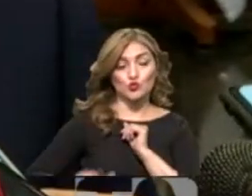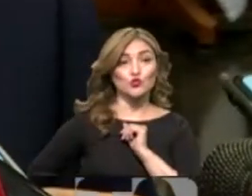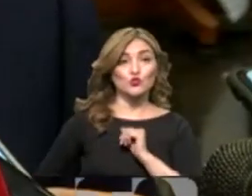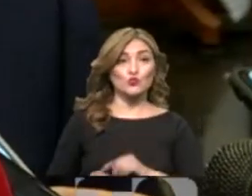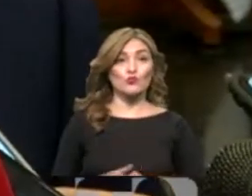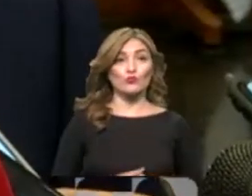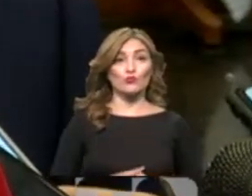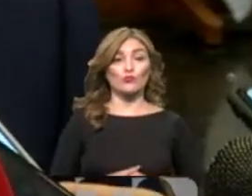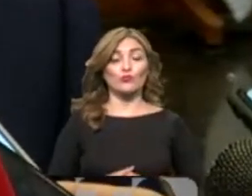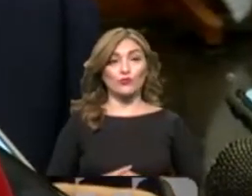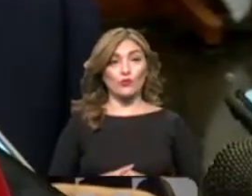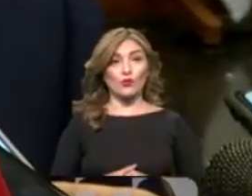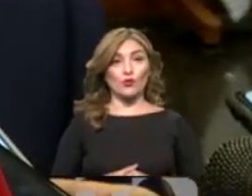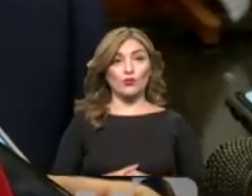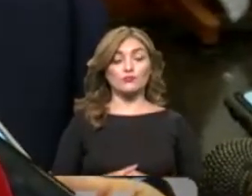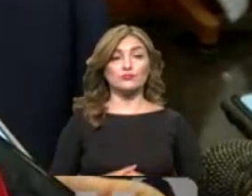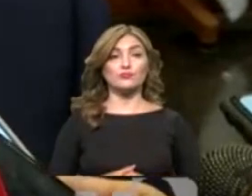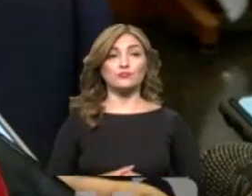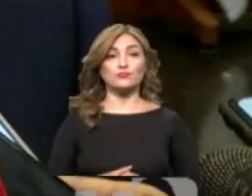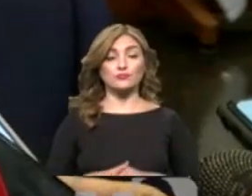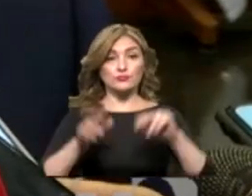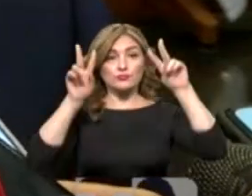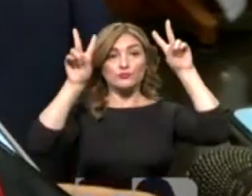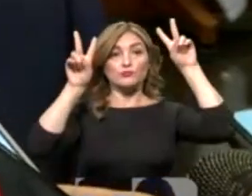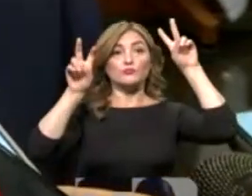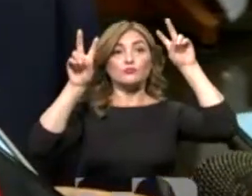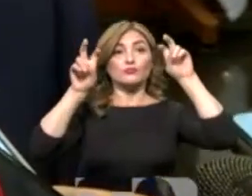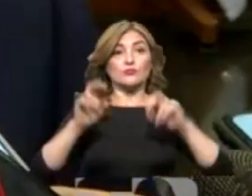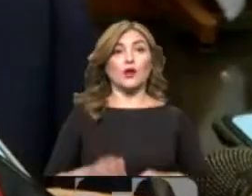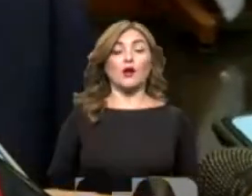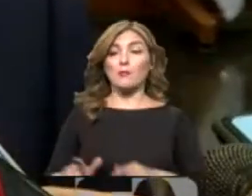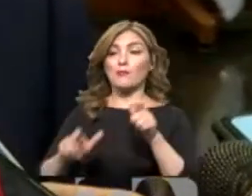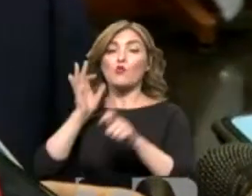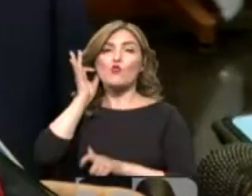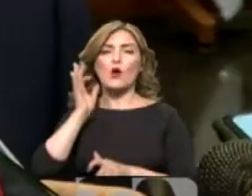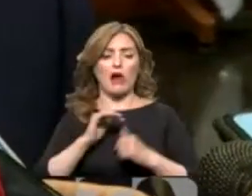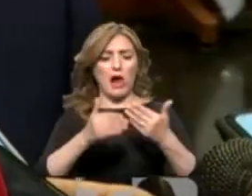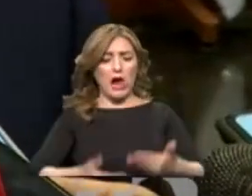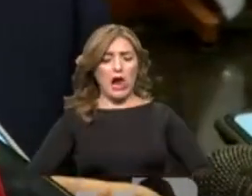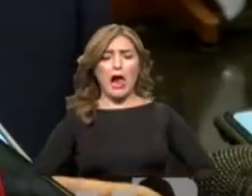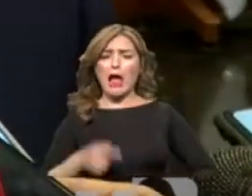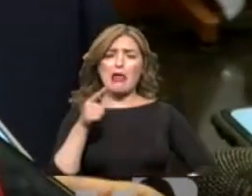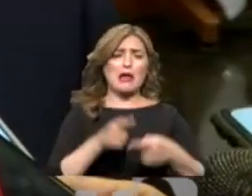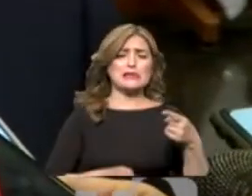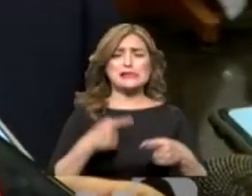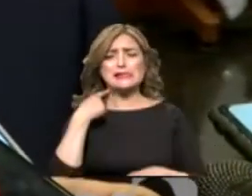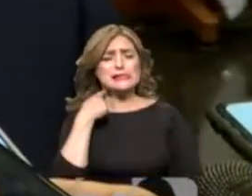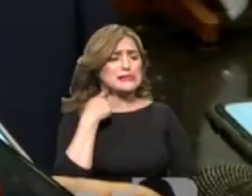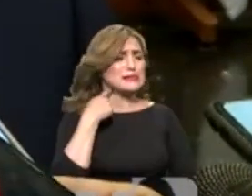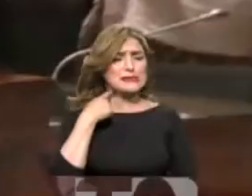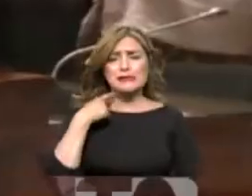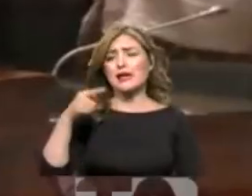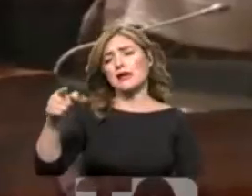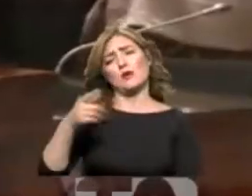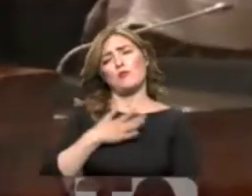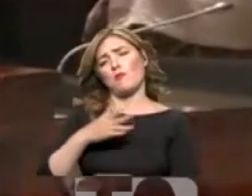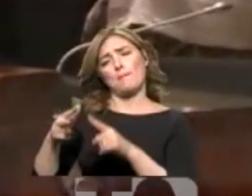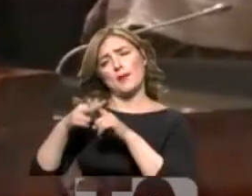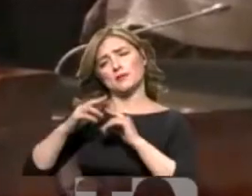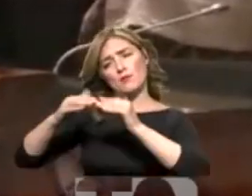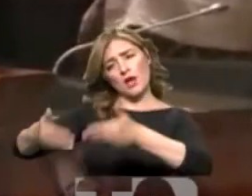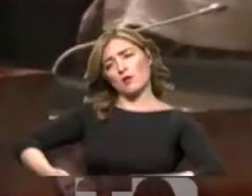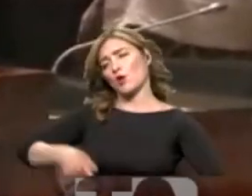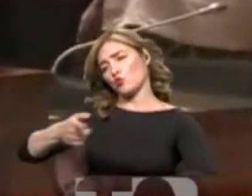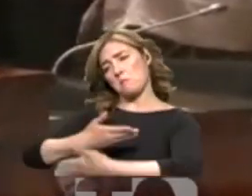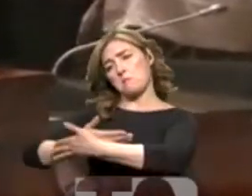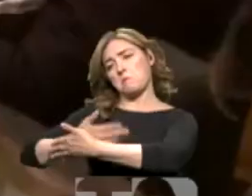tal vez por temas, por ejemplo, de vientres de alquiler, que son algunos temas que ya en el país están y existen. Pese a tratarse de